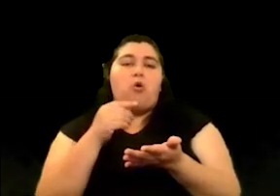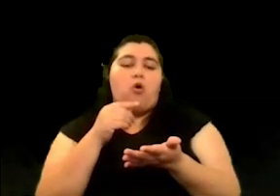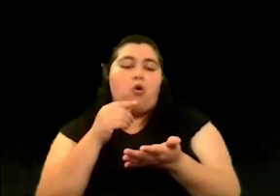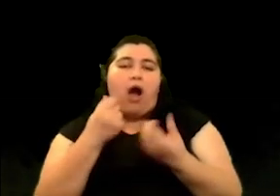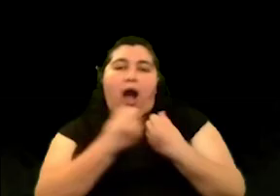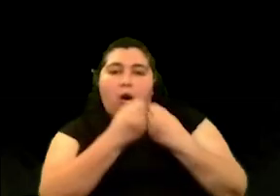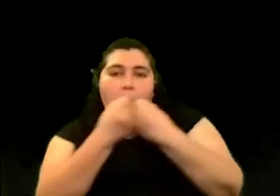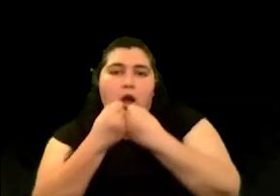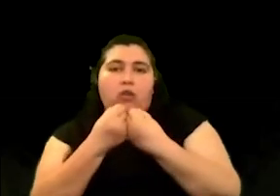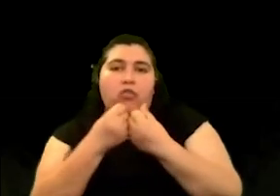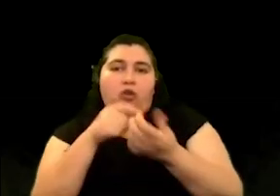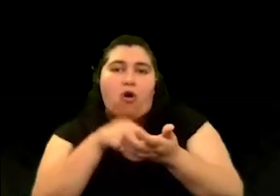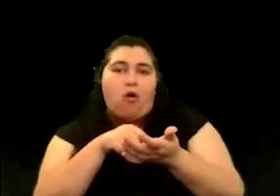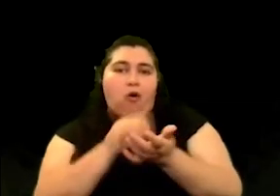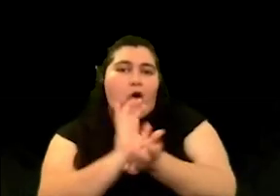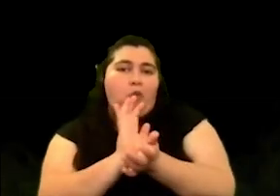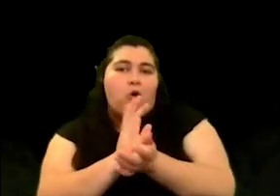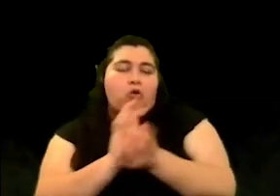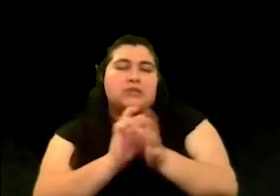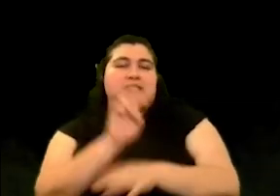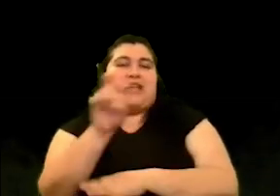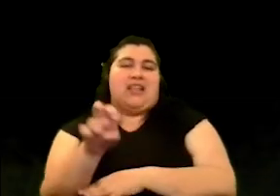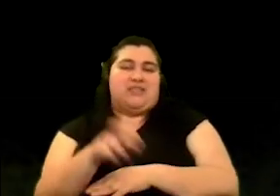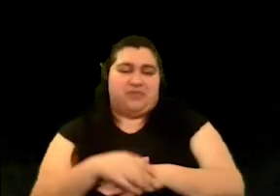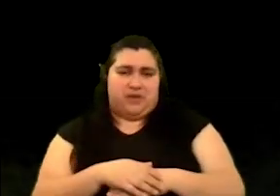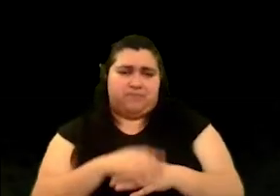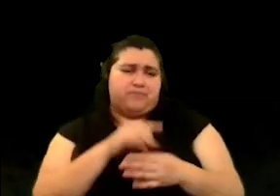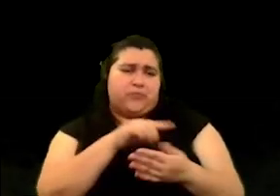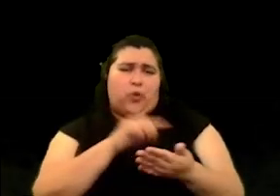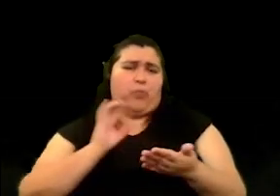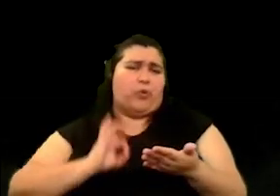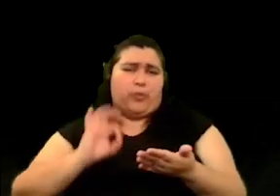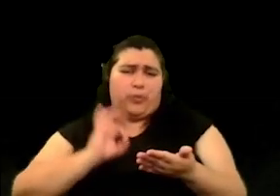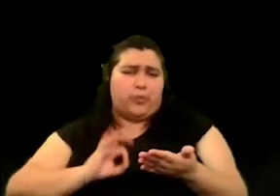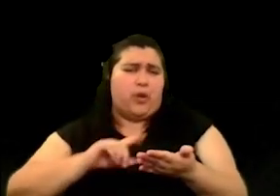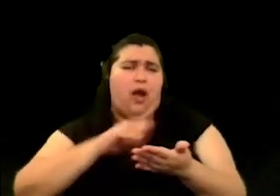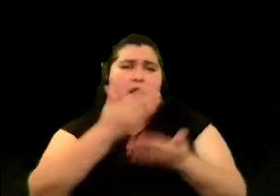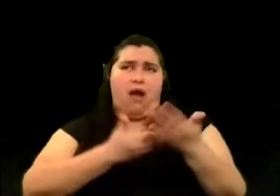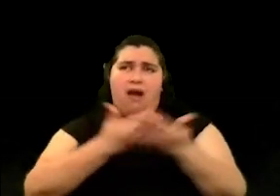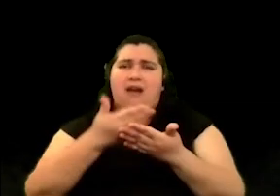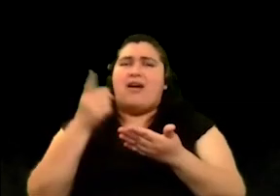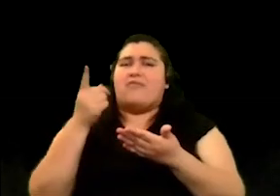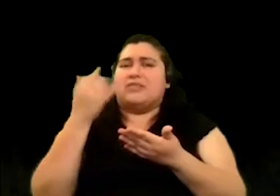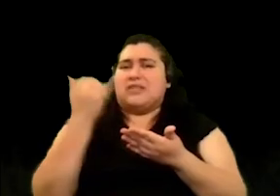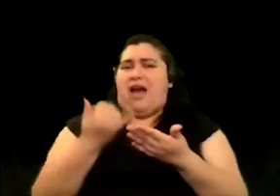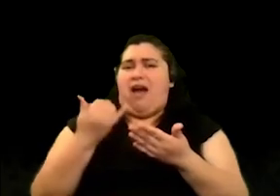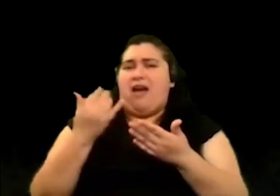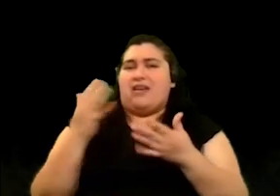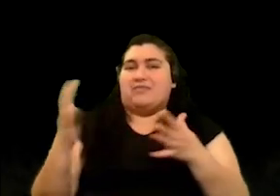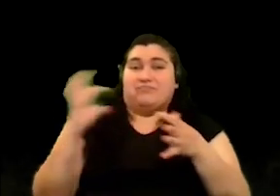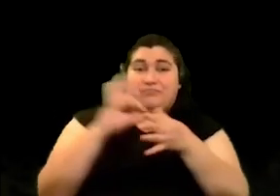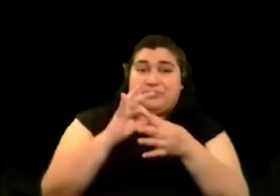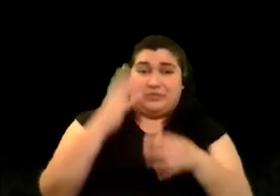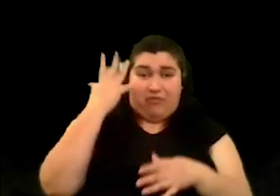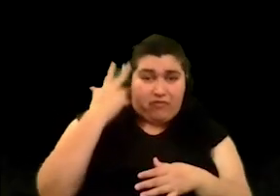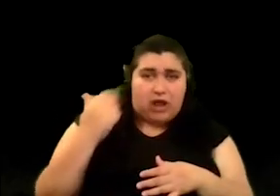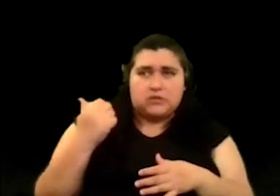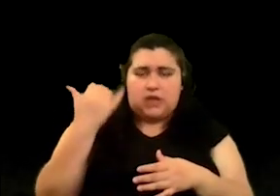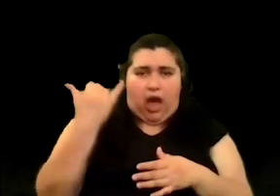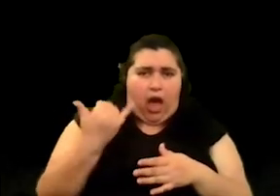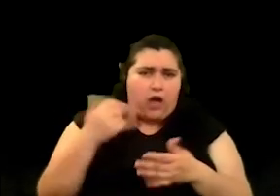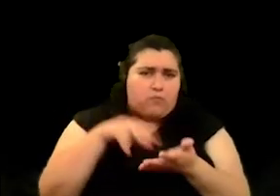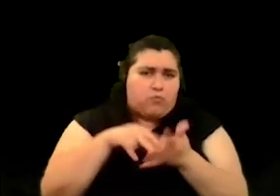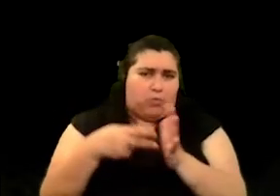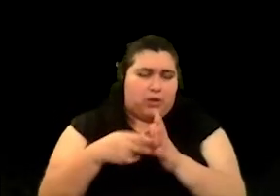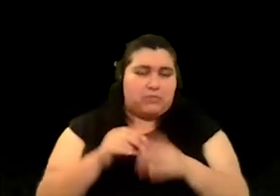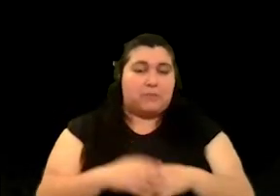tratado, ¿no? Convenios muy viejos, como el que tenemos con Italia, con Francia, tienen falencias en este sentido, por mencionar algunos. Bueno,